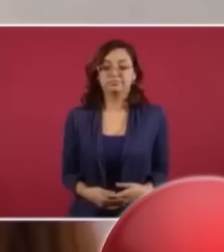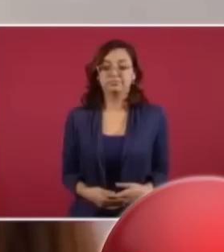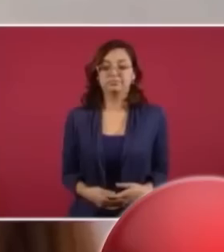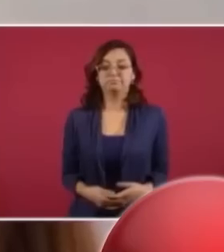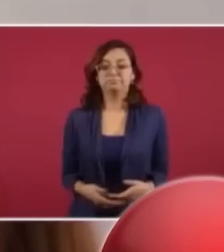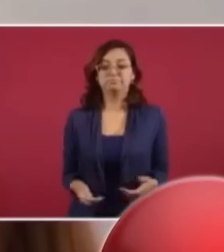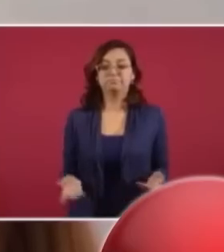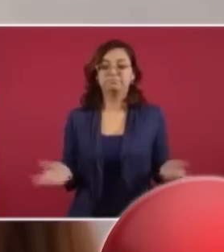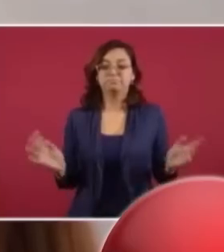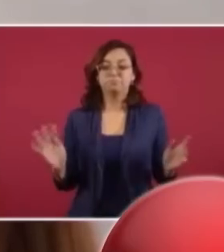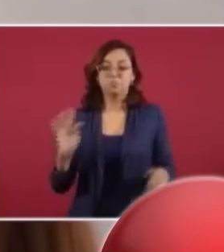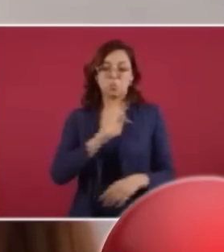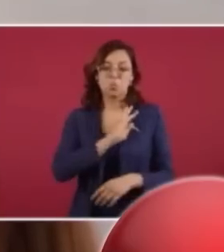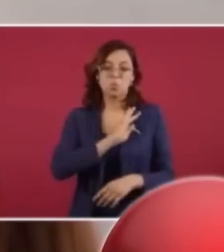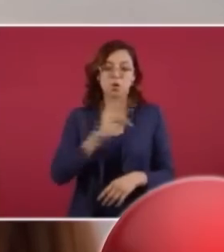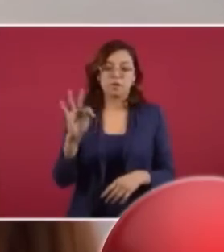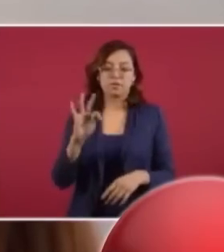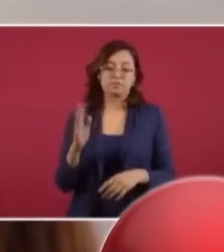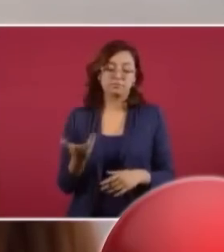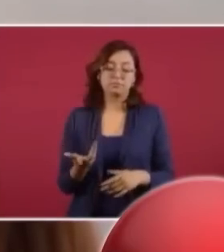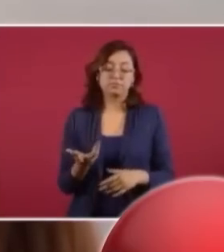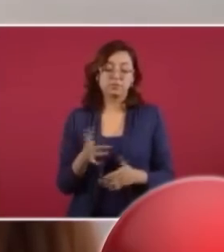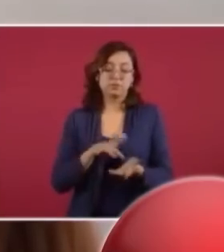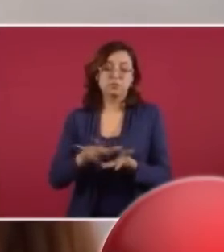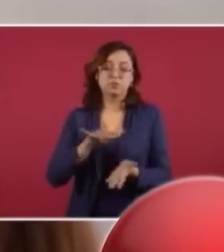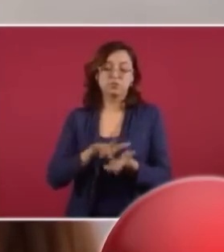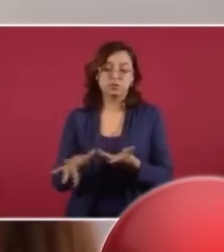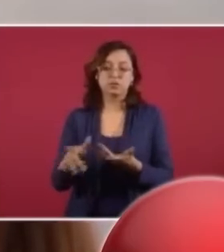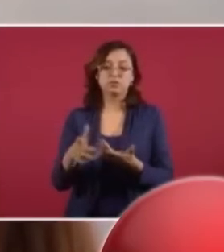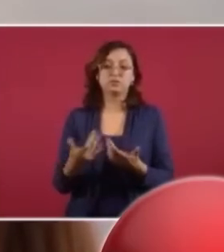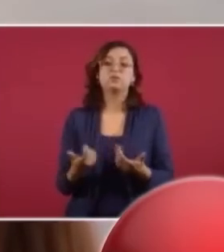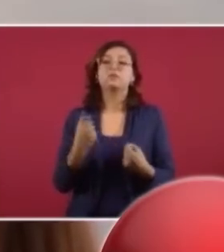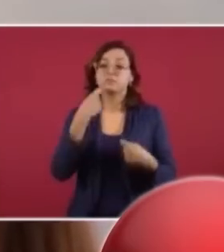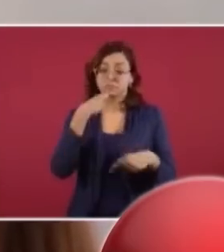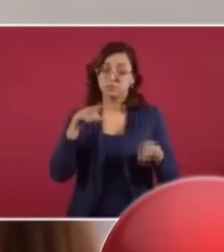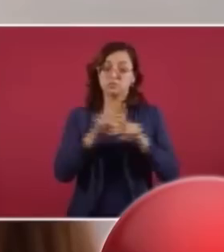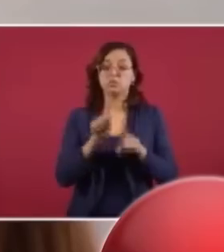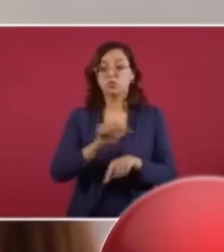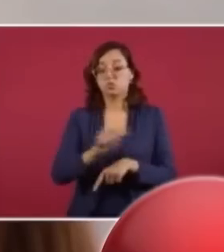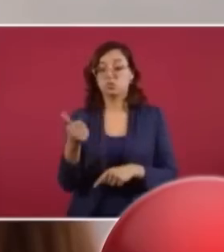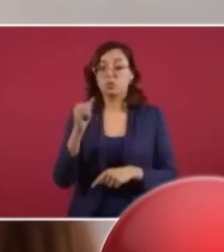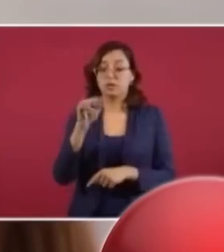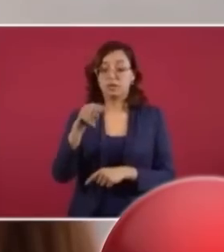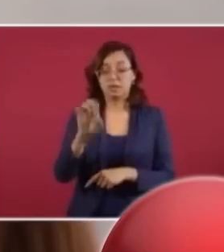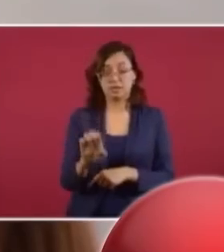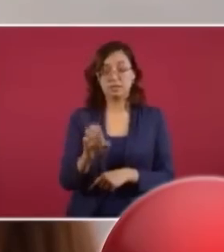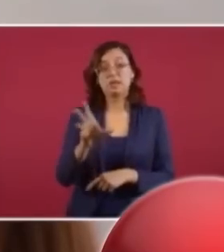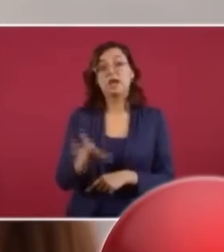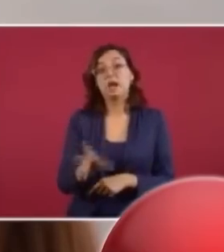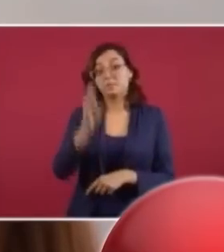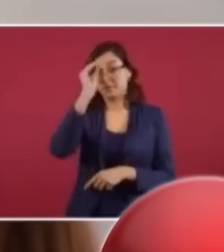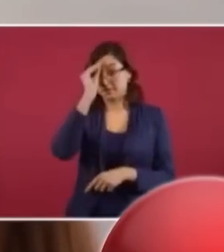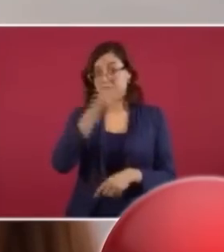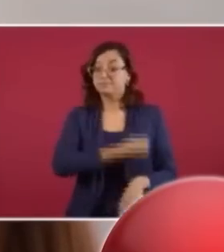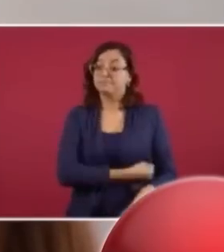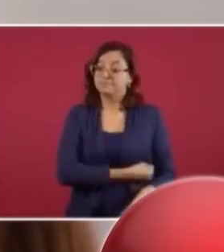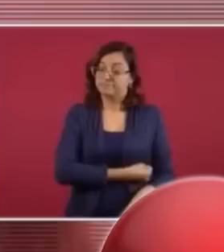así se podría. Y lo otro también es pues que se aprieten el cinturón, como se decía